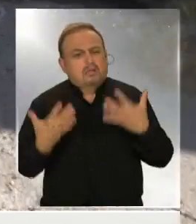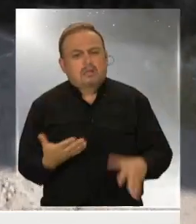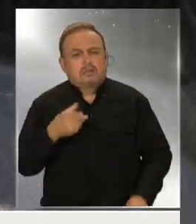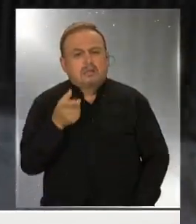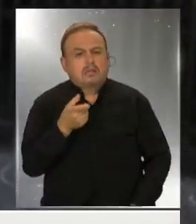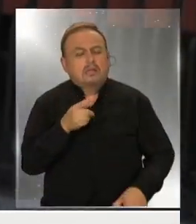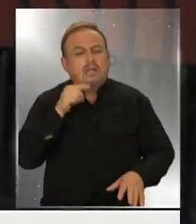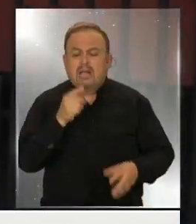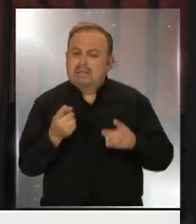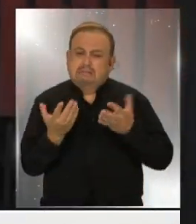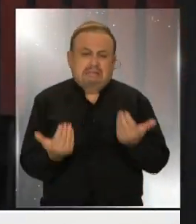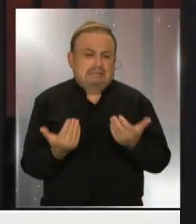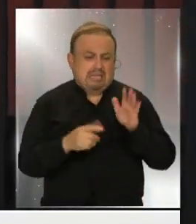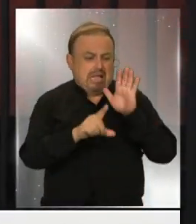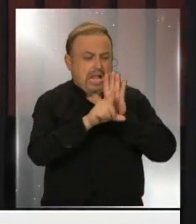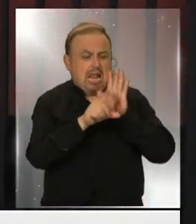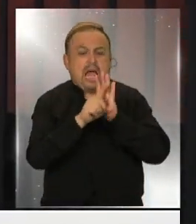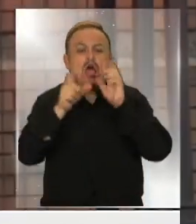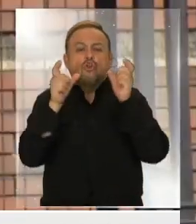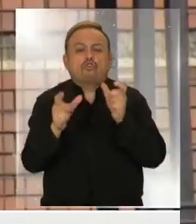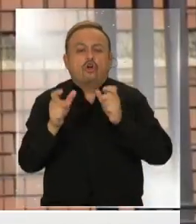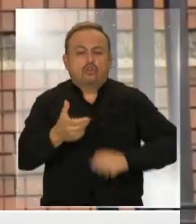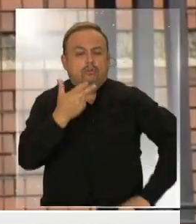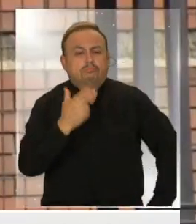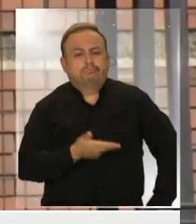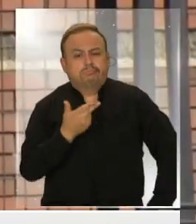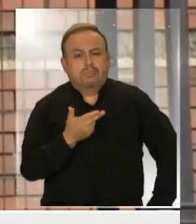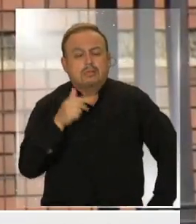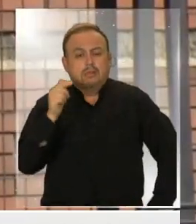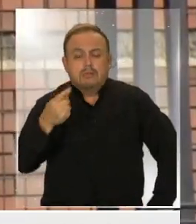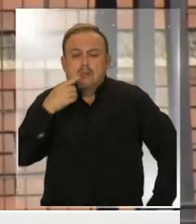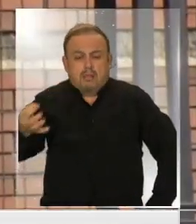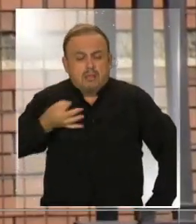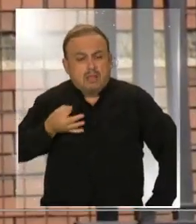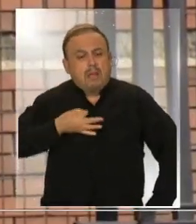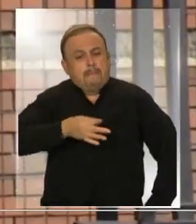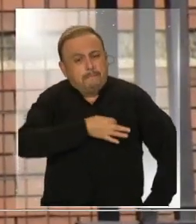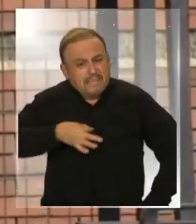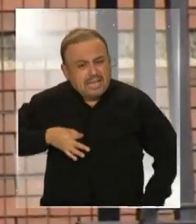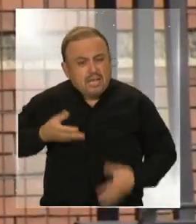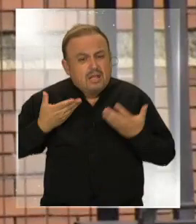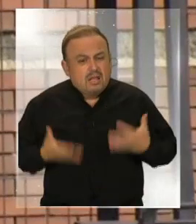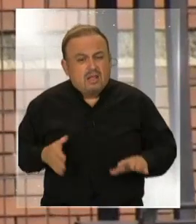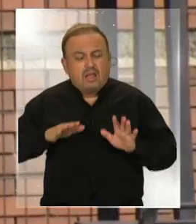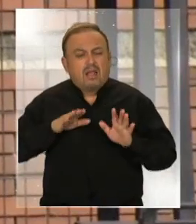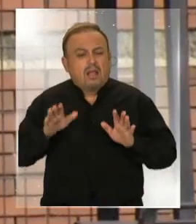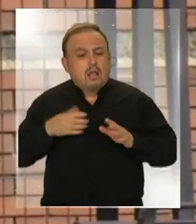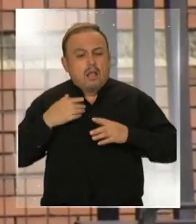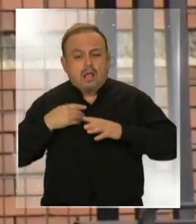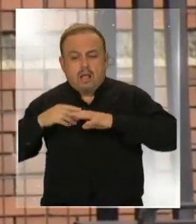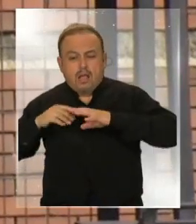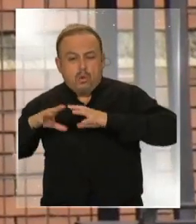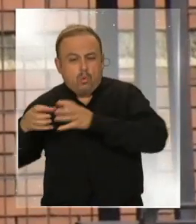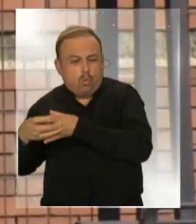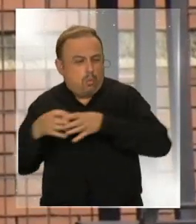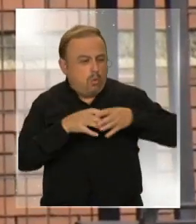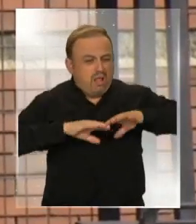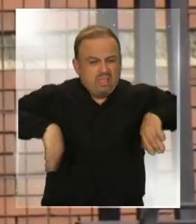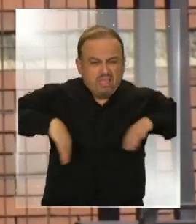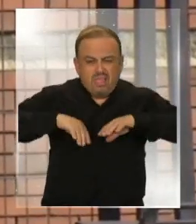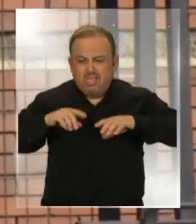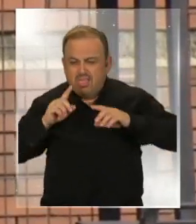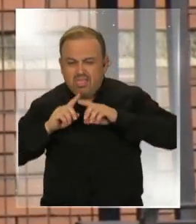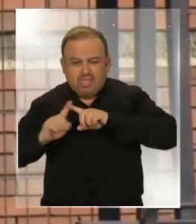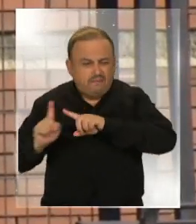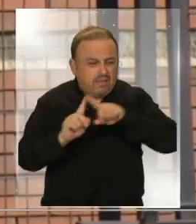sobre modernizar la ley de control de armas. La alcaldesa de La Pintana me dijo, ministro, dejemos la diferencia de lado. La gente lo que necesita